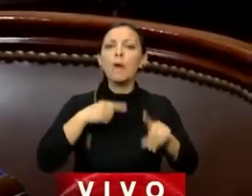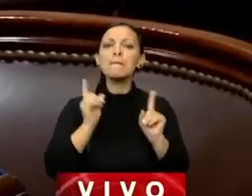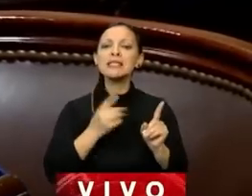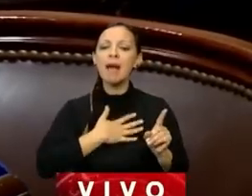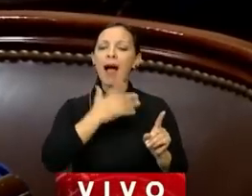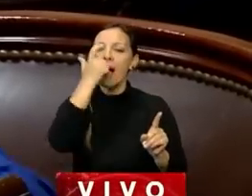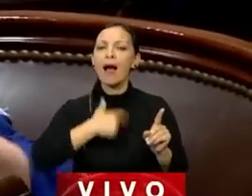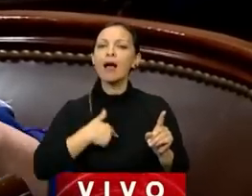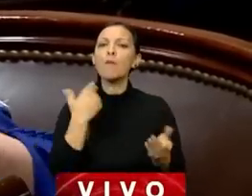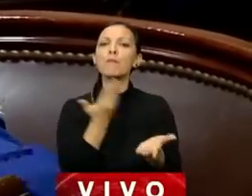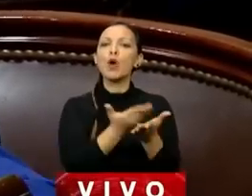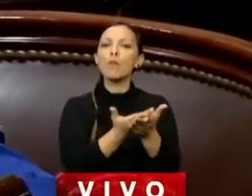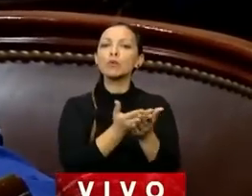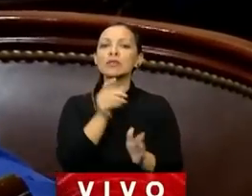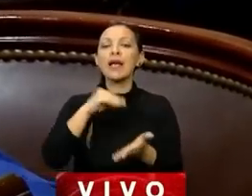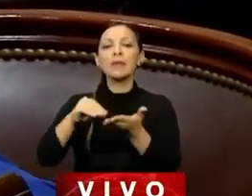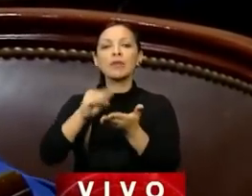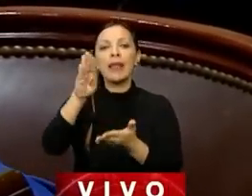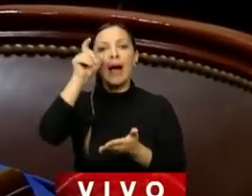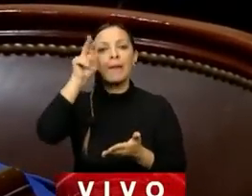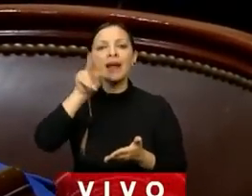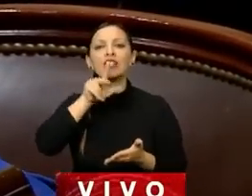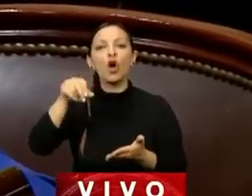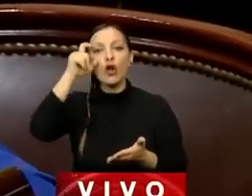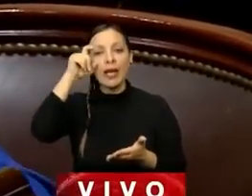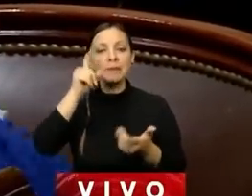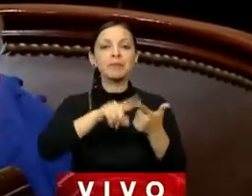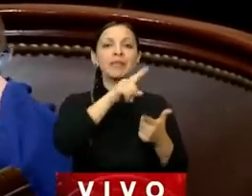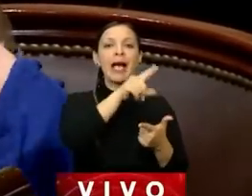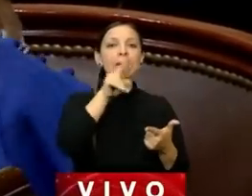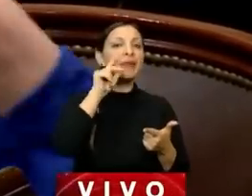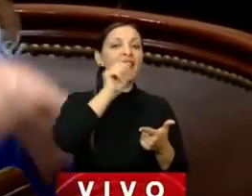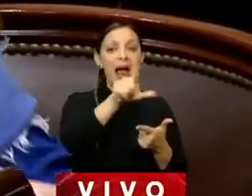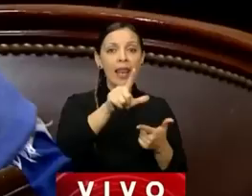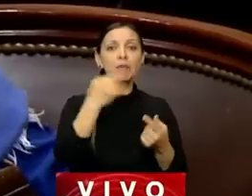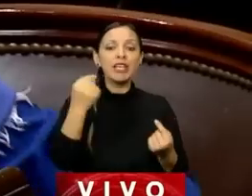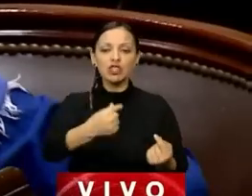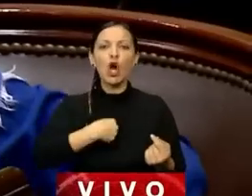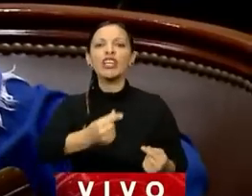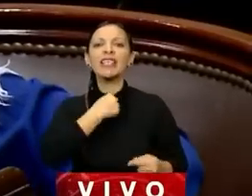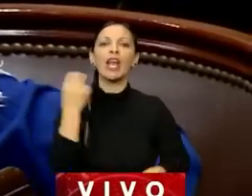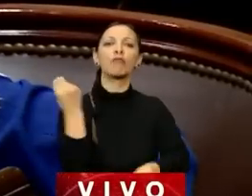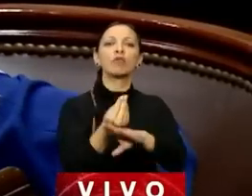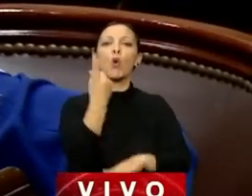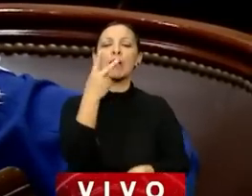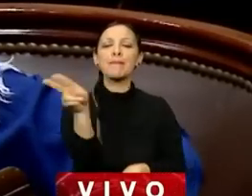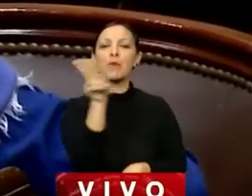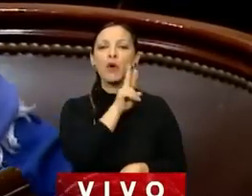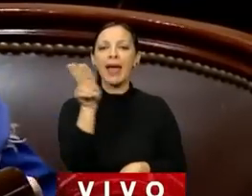propuse a la diputada Bertone y a la diputada Vidal, porque yo quiero que ahí haya una